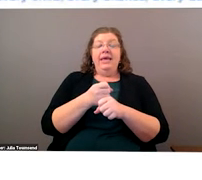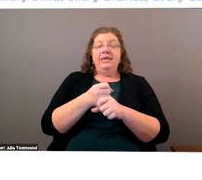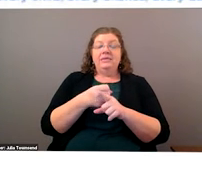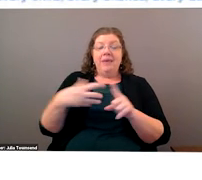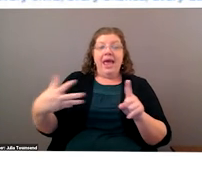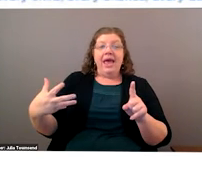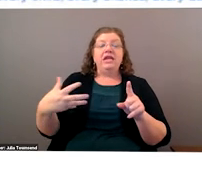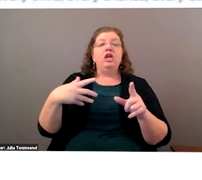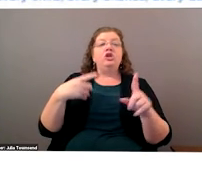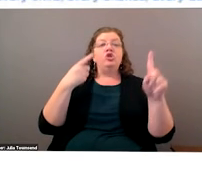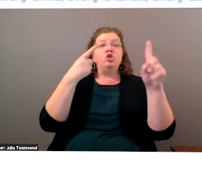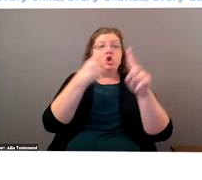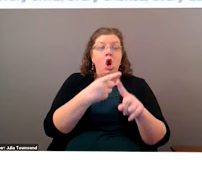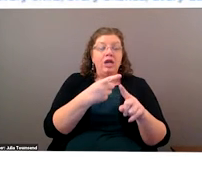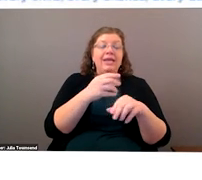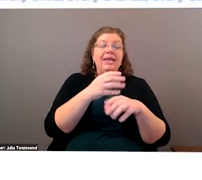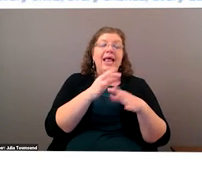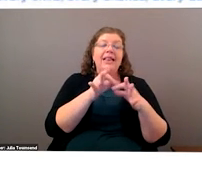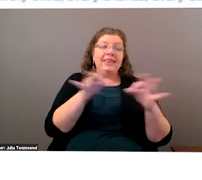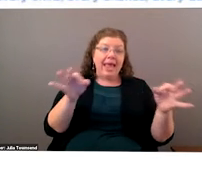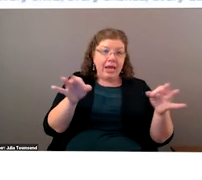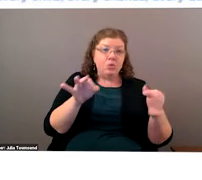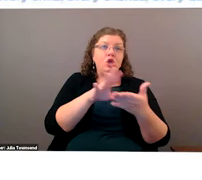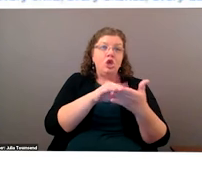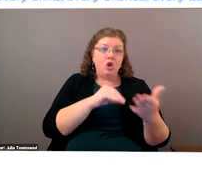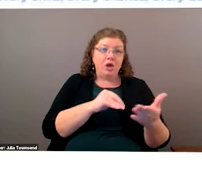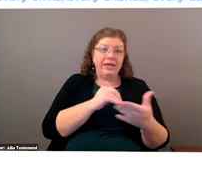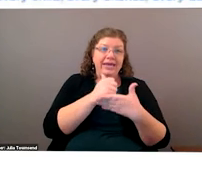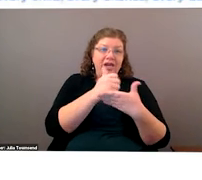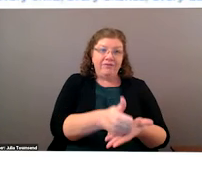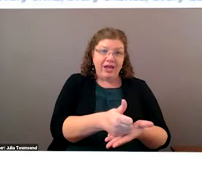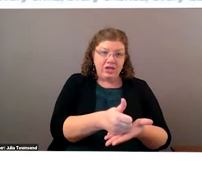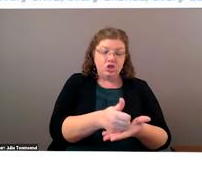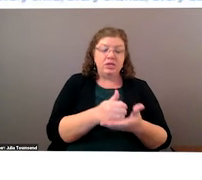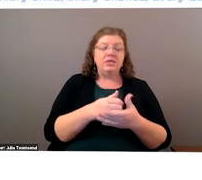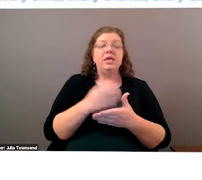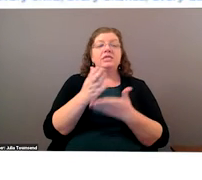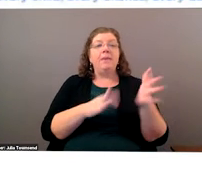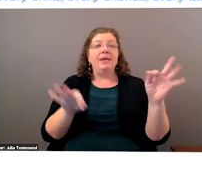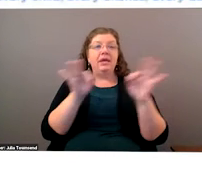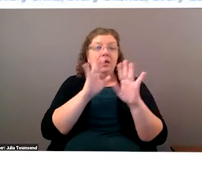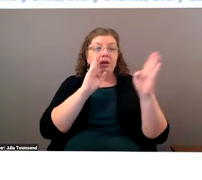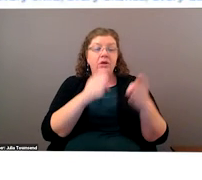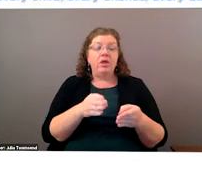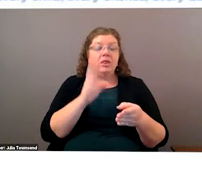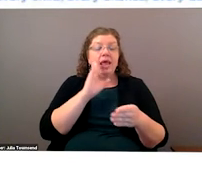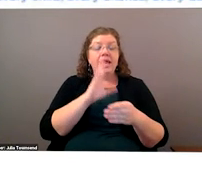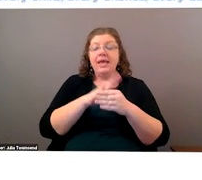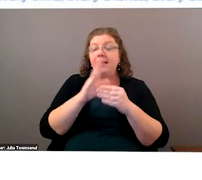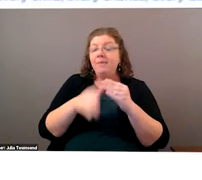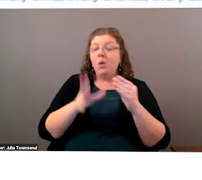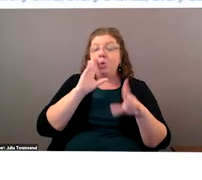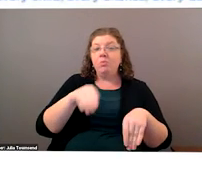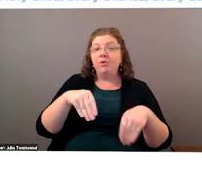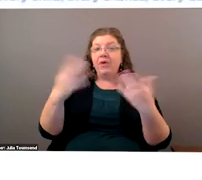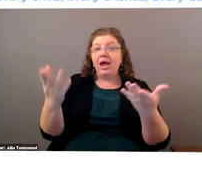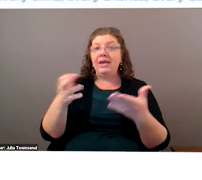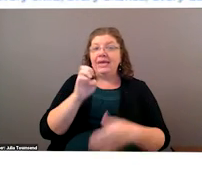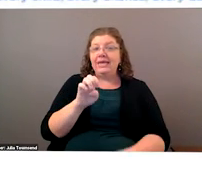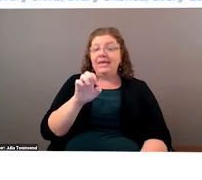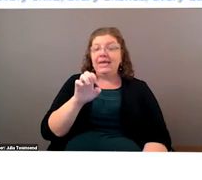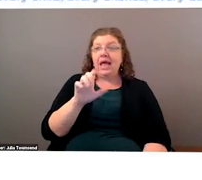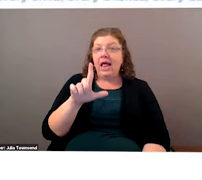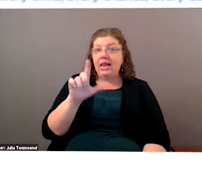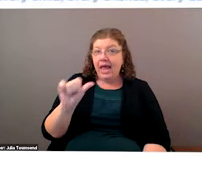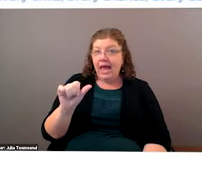y lectoescritura. Alguna de las principales cosas en las que nos vamos a estar centrando es que vamos a estar dando tutorías